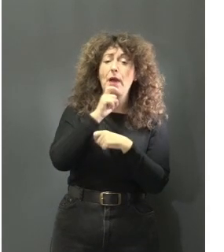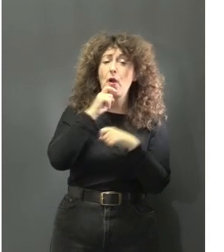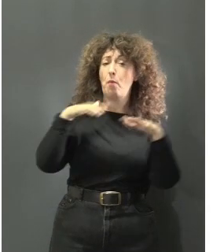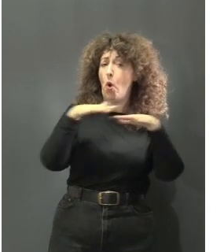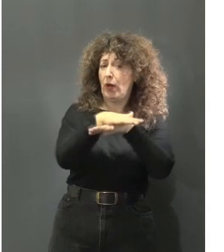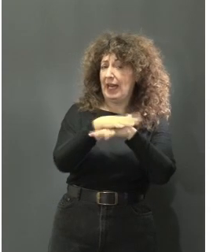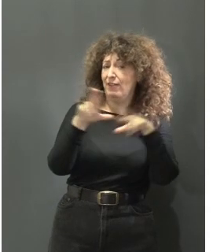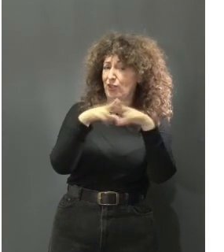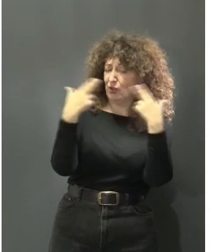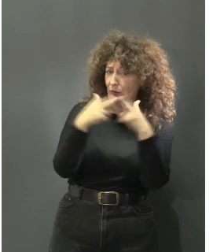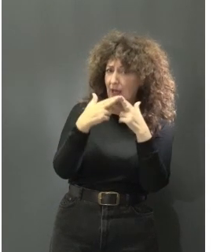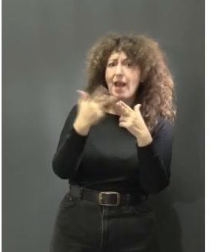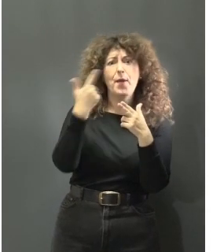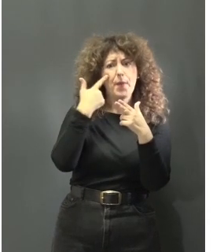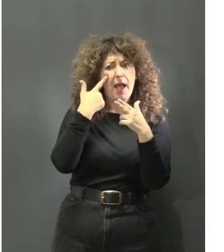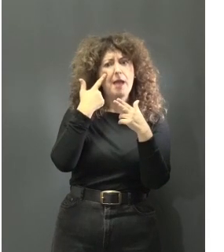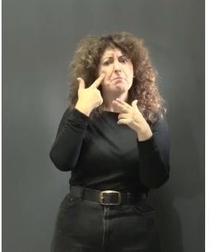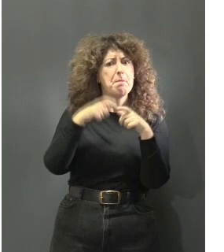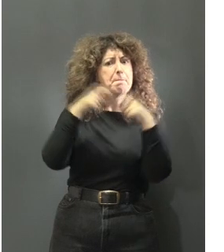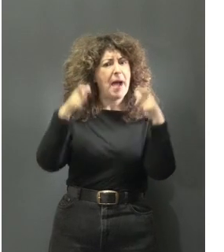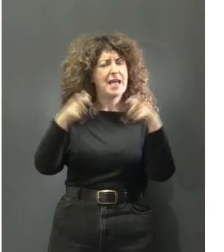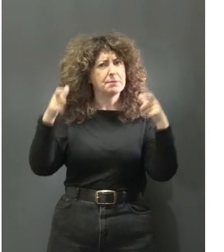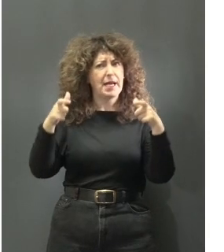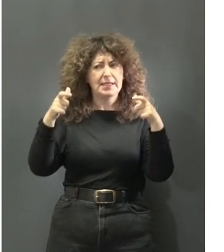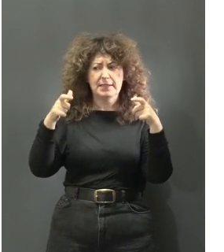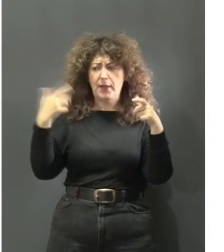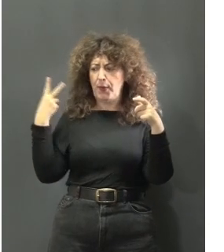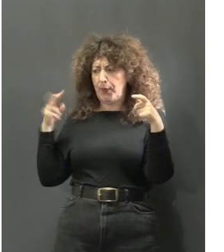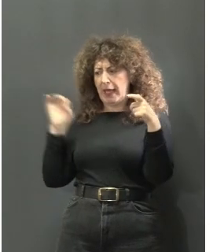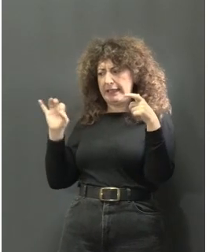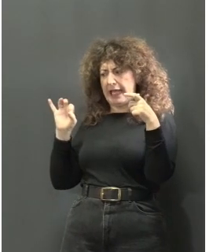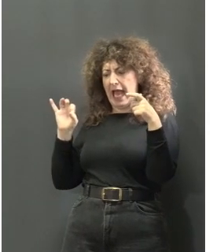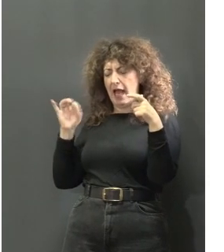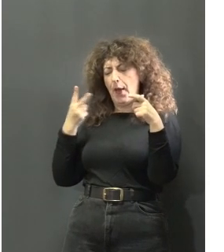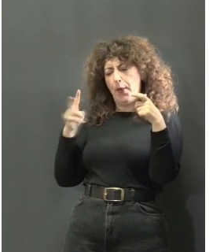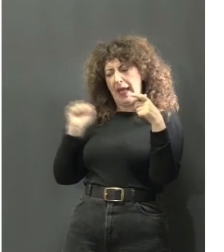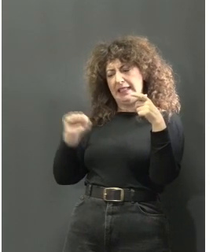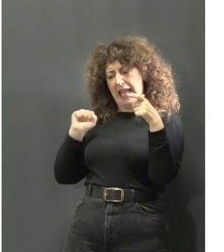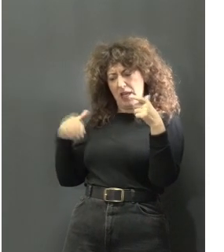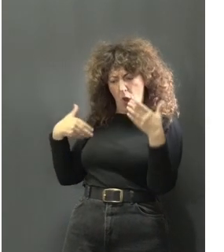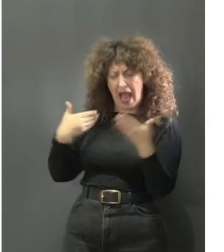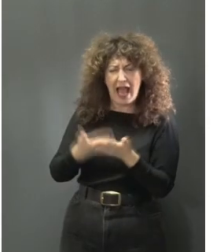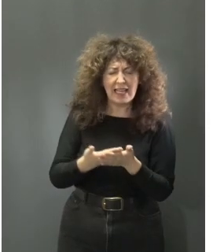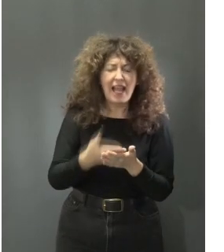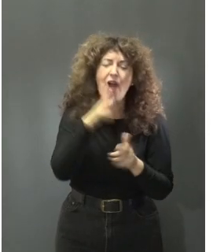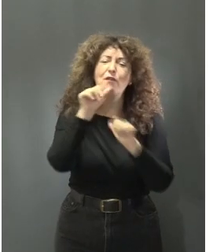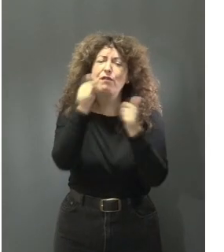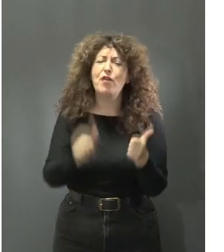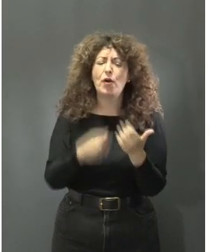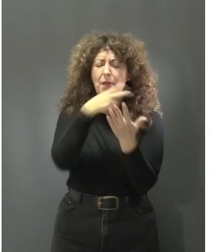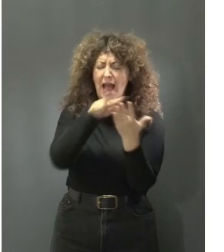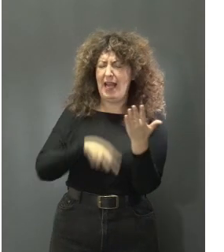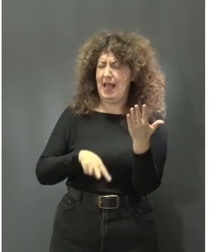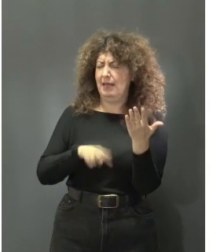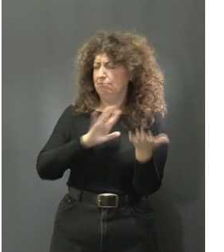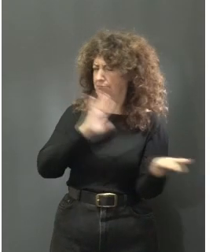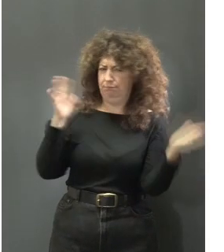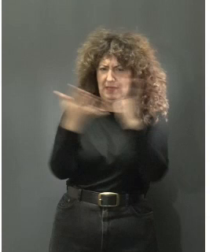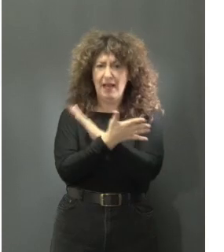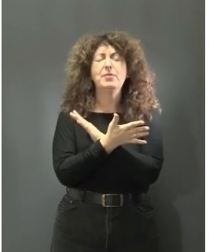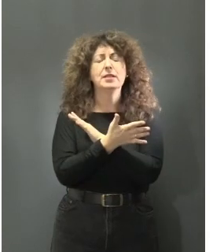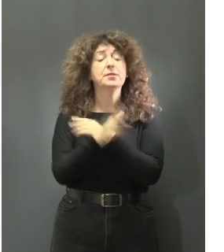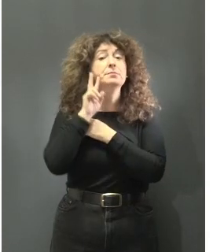y cada vez yo veo que ha cambiado de 20 años aquí. La forma de leer ahora es bastante diferente. Yo creo que sí que ha habido un cambio